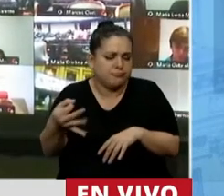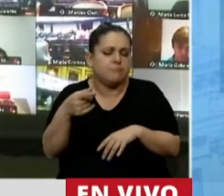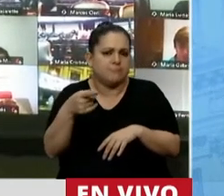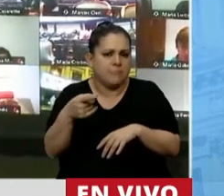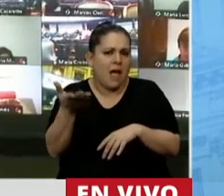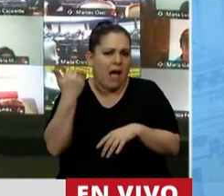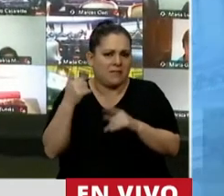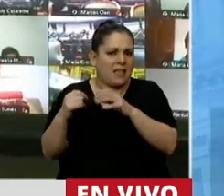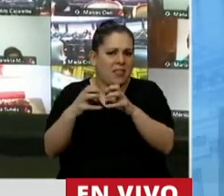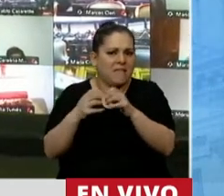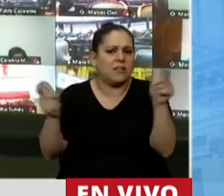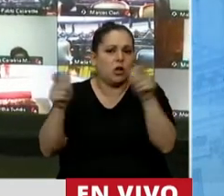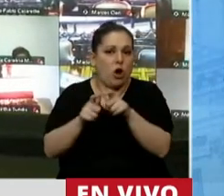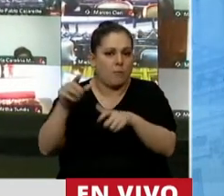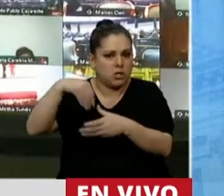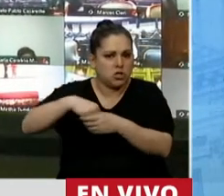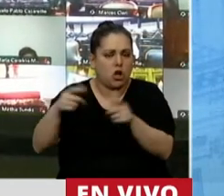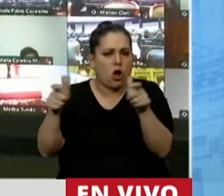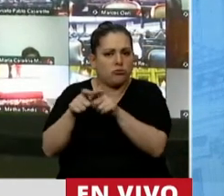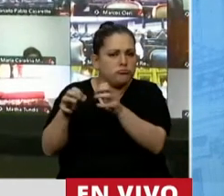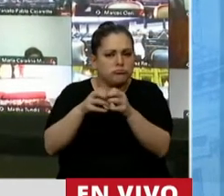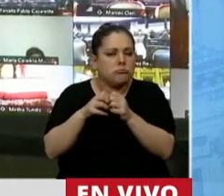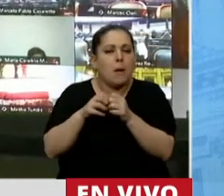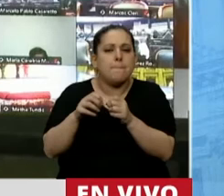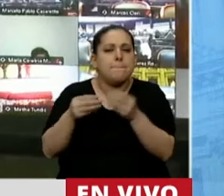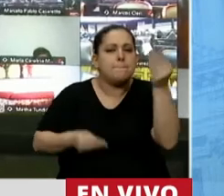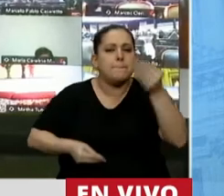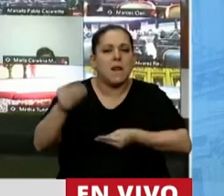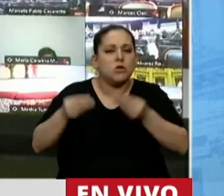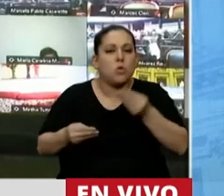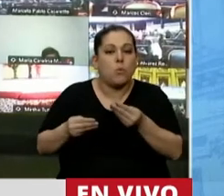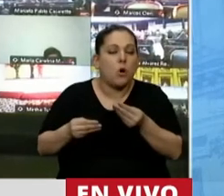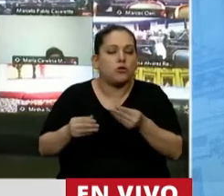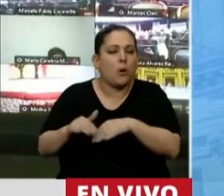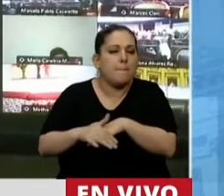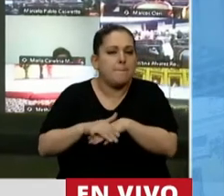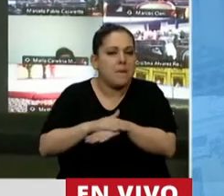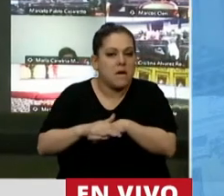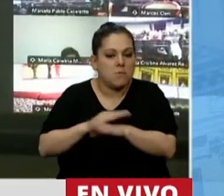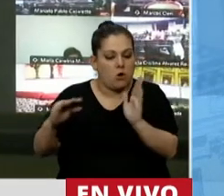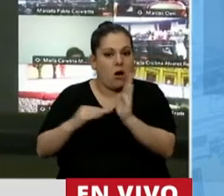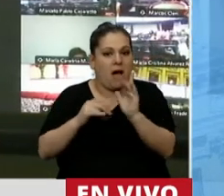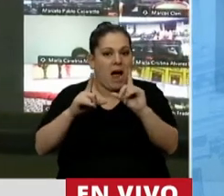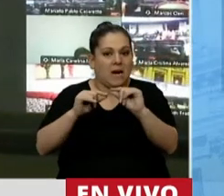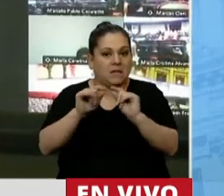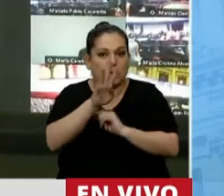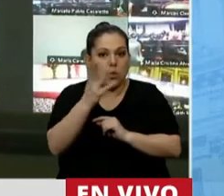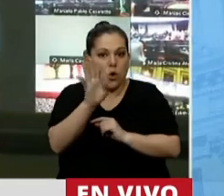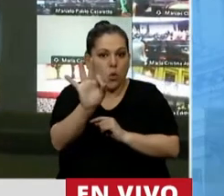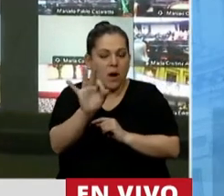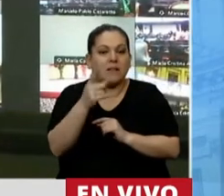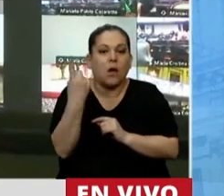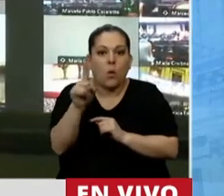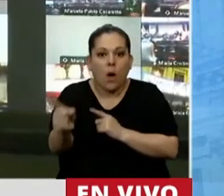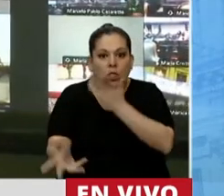en el debate en comisión, la ley de presupuestos mínimos en materia de bosque nativo ya establecía en el artículo 40 que en el caso de incendios